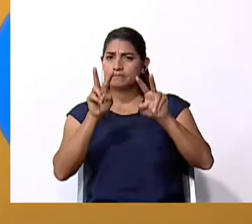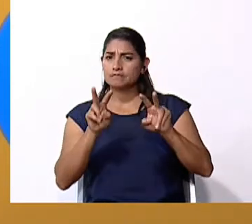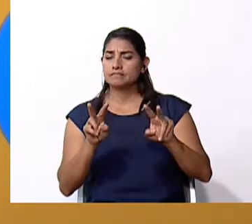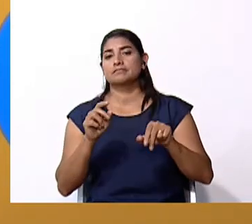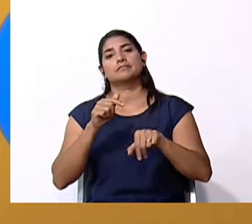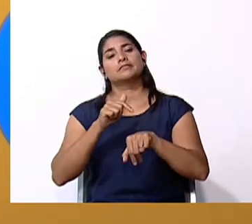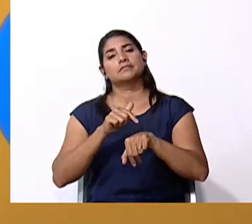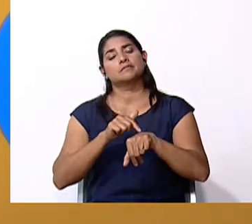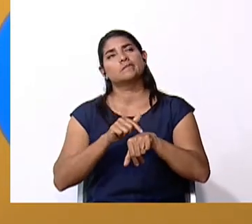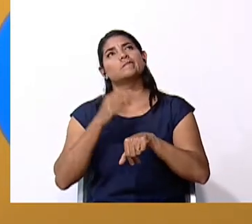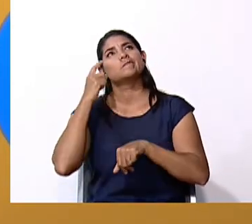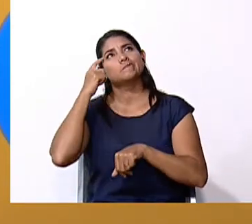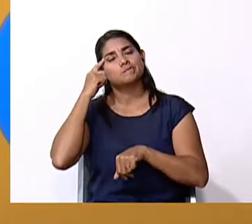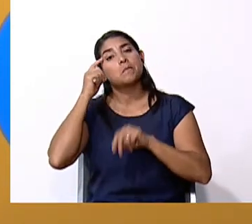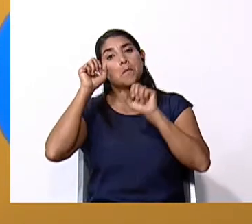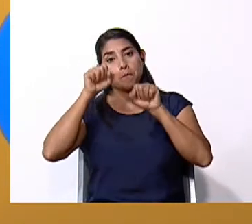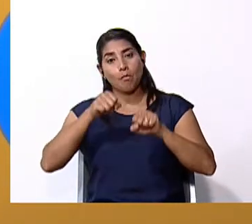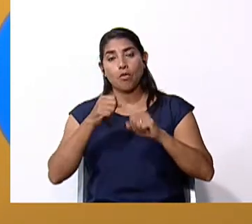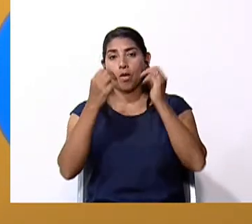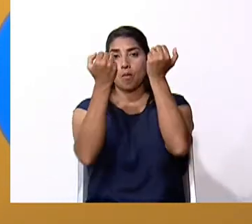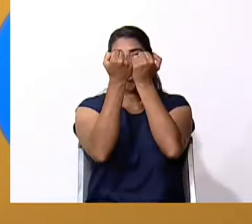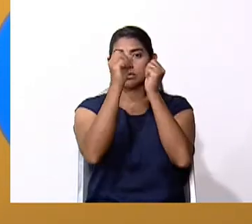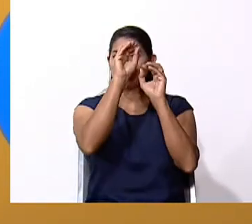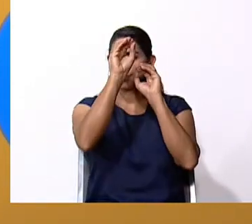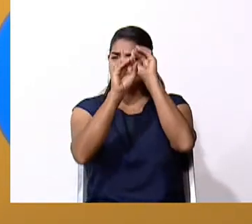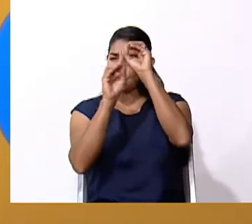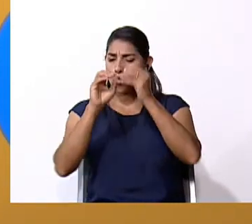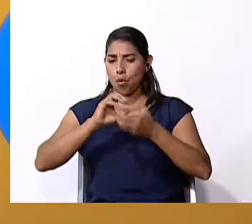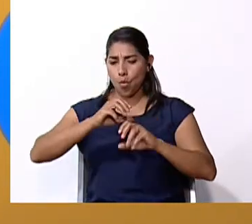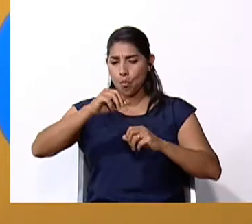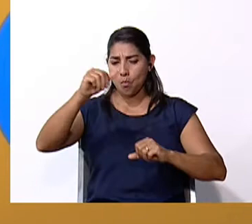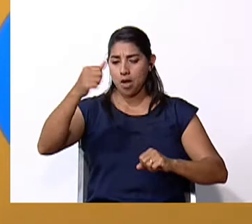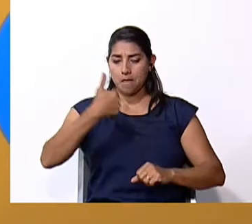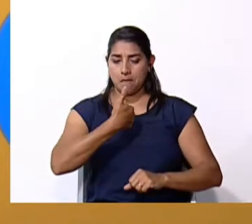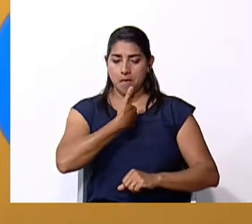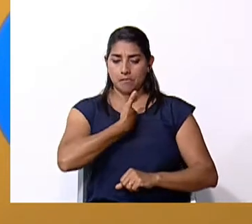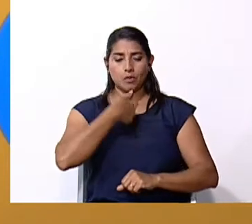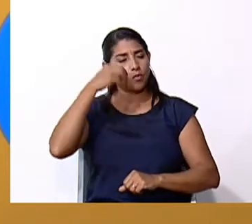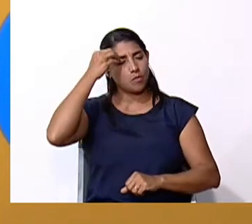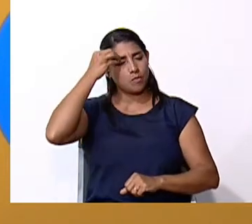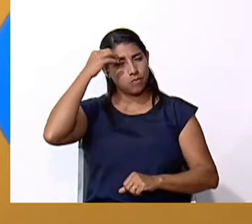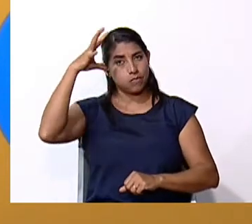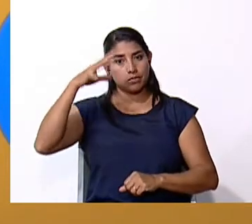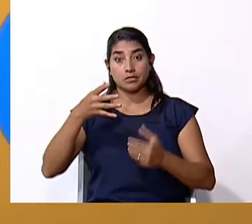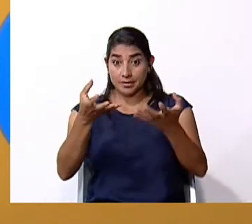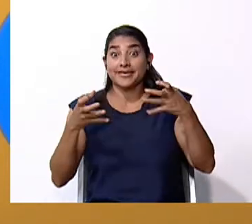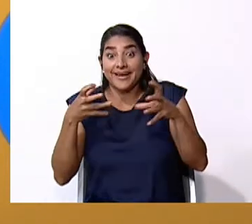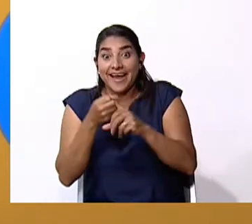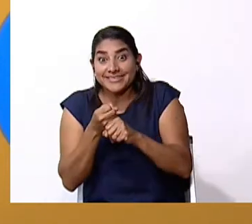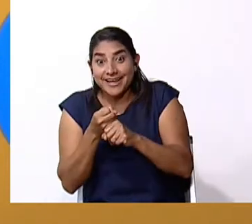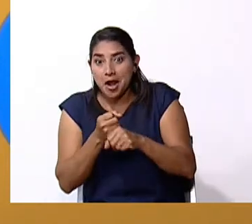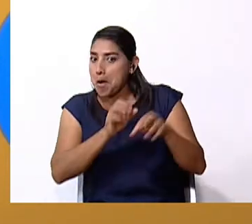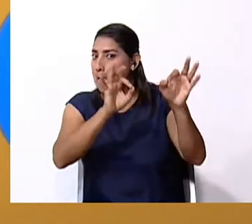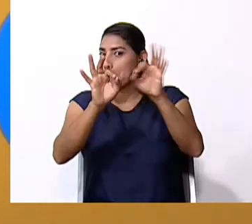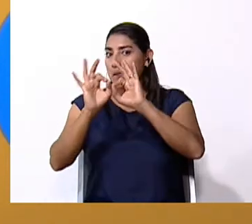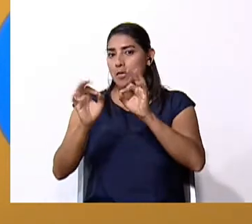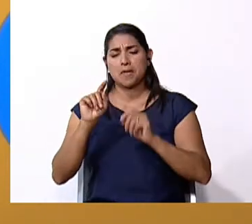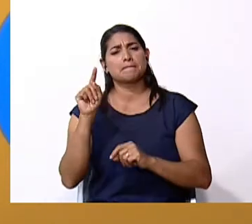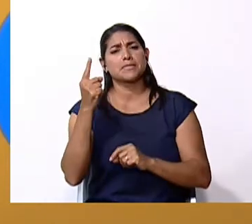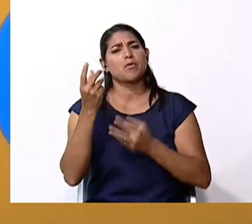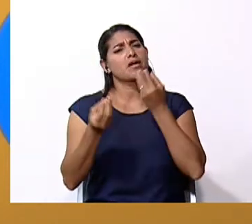momento, creo que ya podemos elaborar nuestro propio mapa conceptual. ¿Lo hacemos? Muy bien.